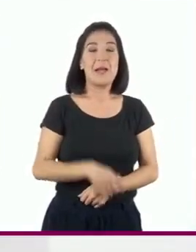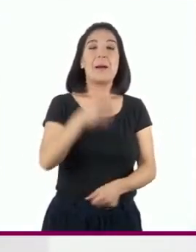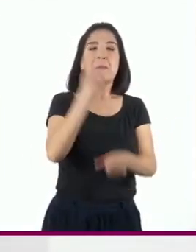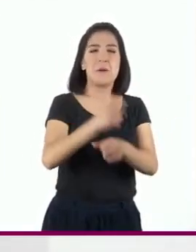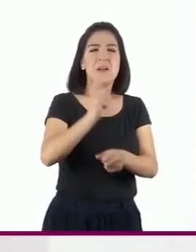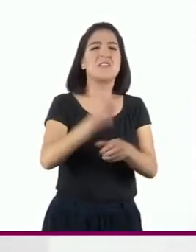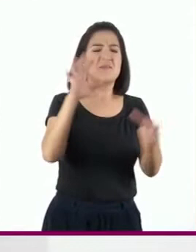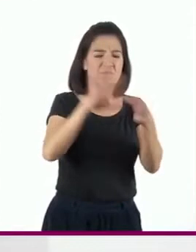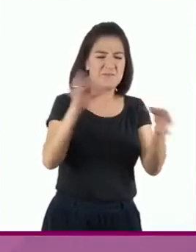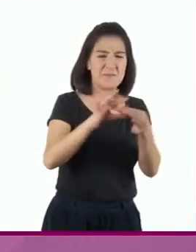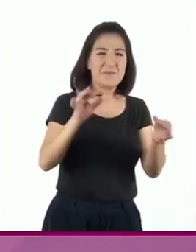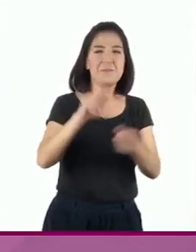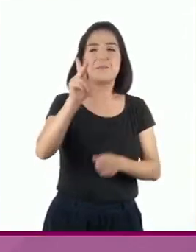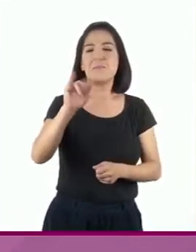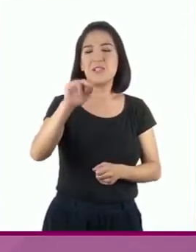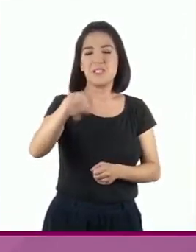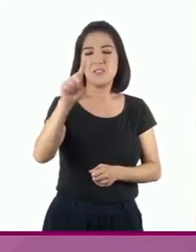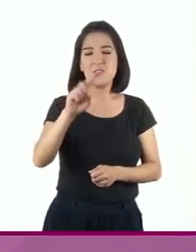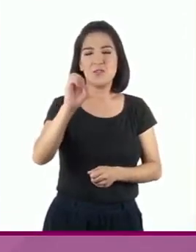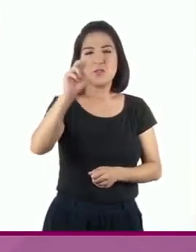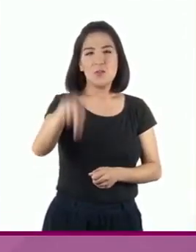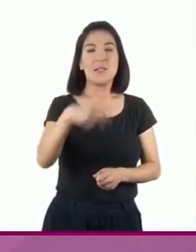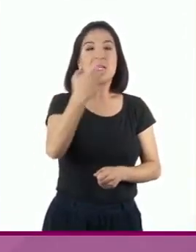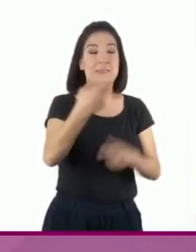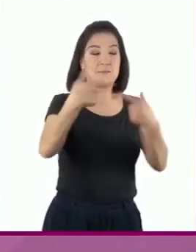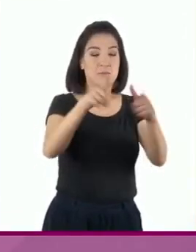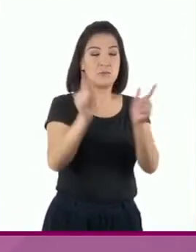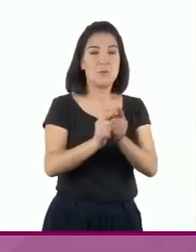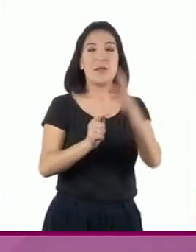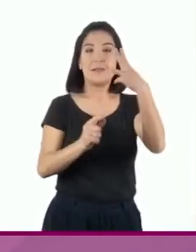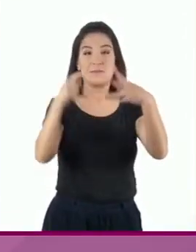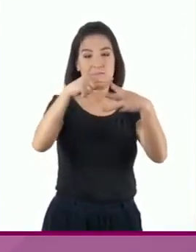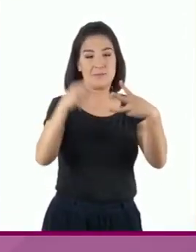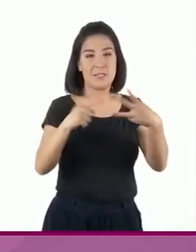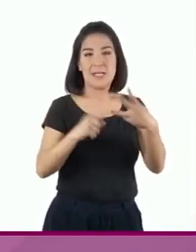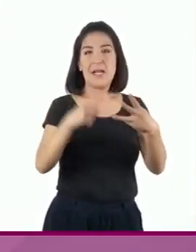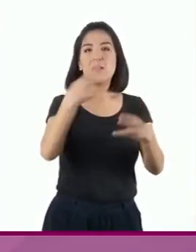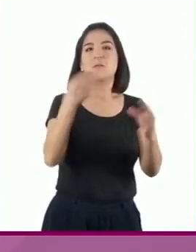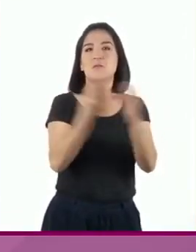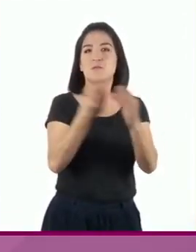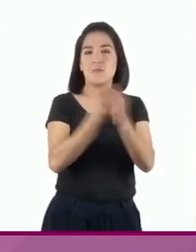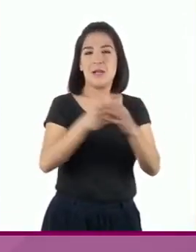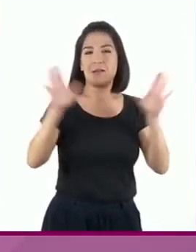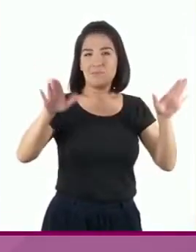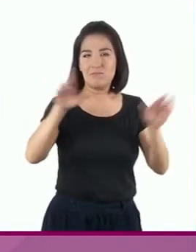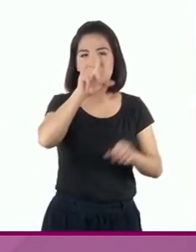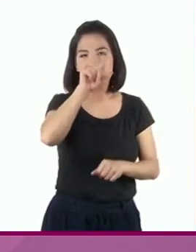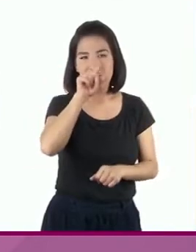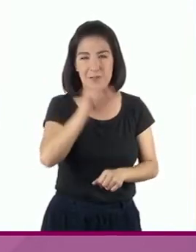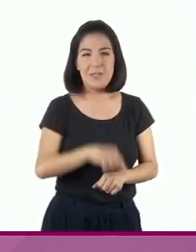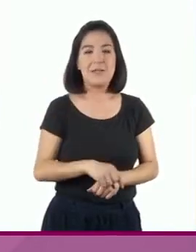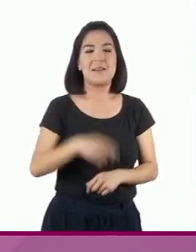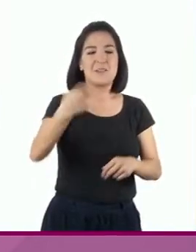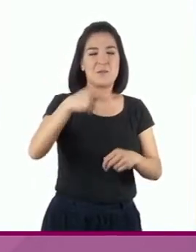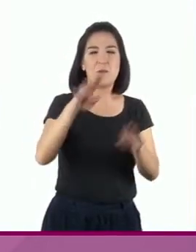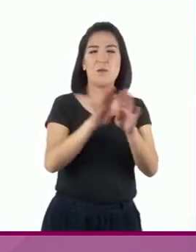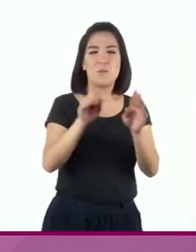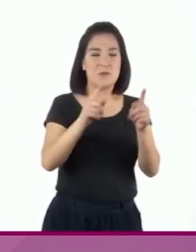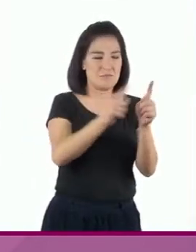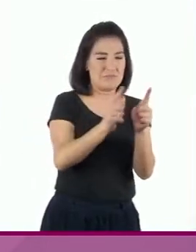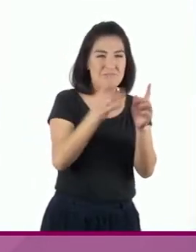nos enfocaremos en solo dos de ellas. Unas aves que se les conoce como pinzones y las tortugas